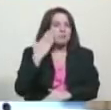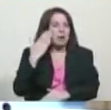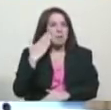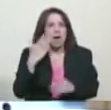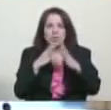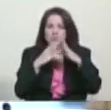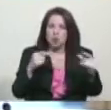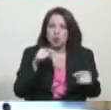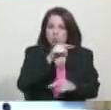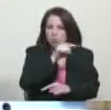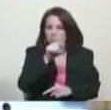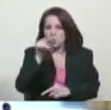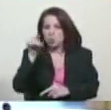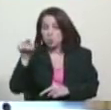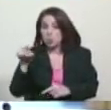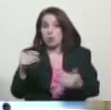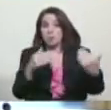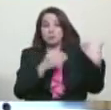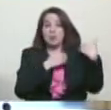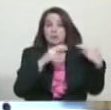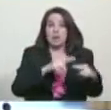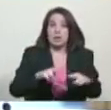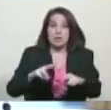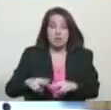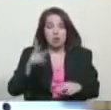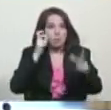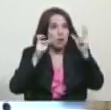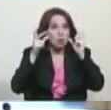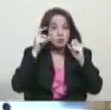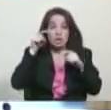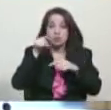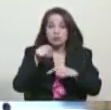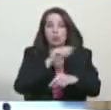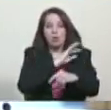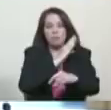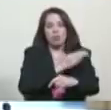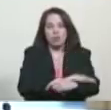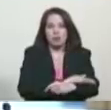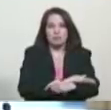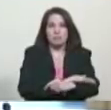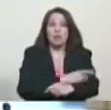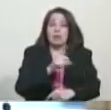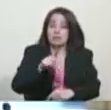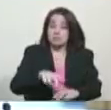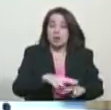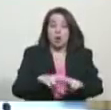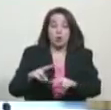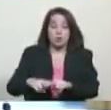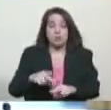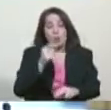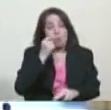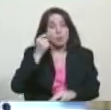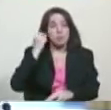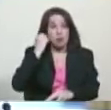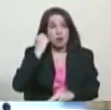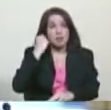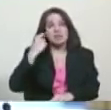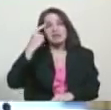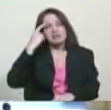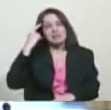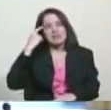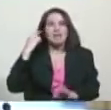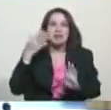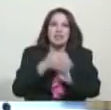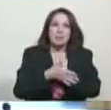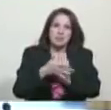también, niño, niña, que me escuchan. Porque también los niños y las niñas saben lo que está